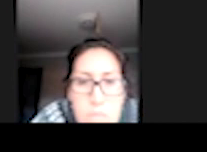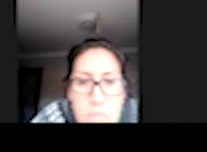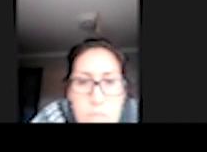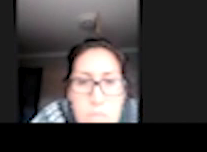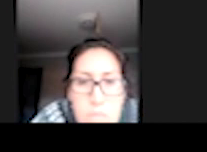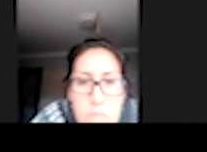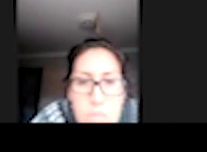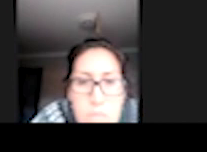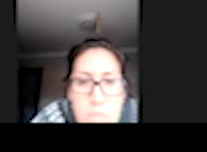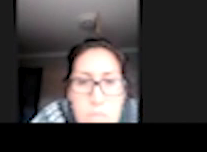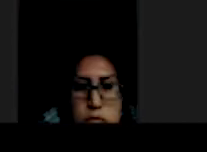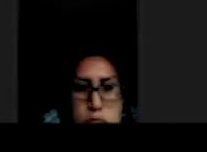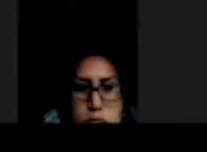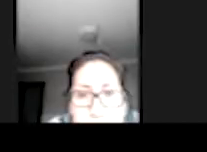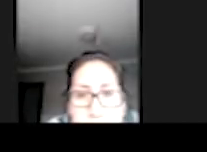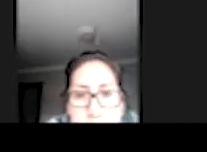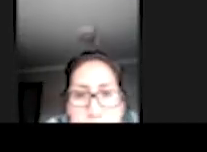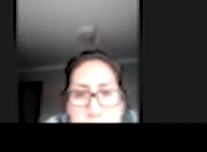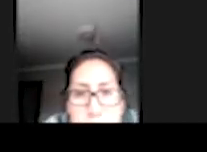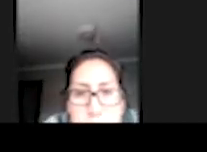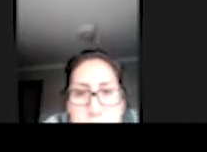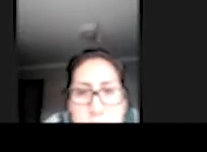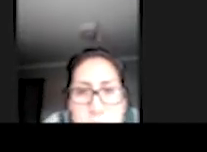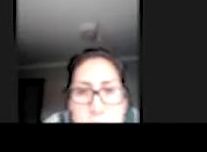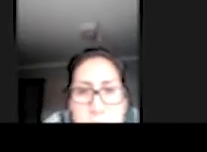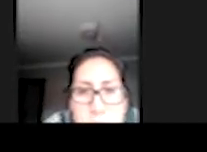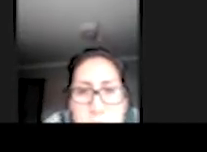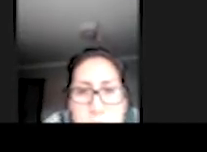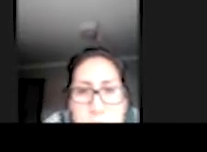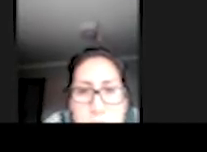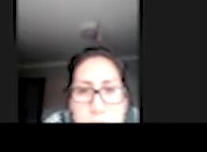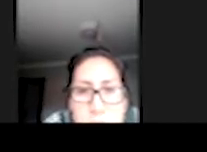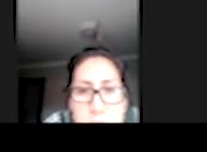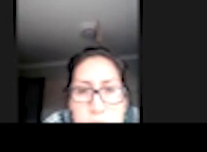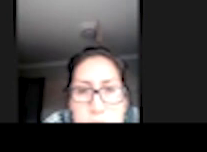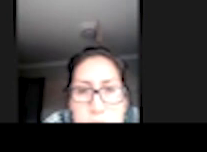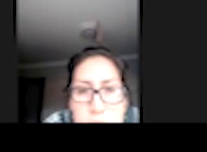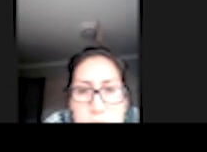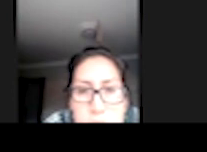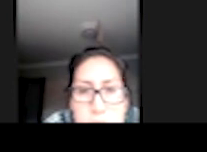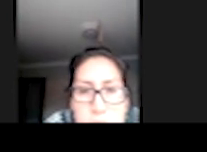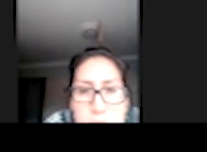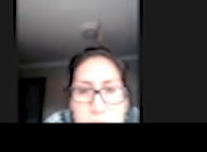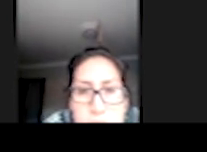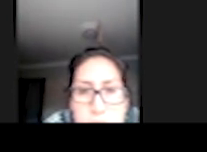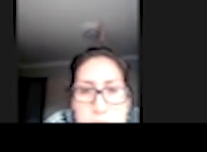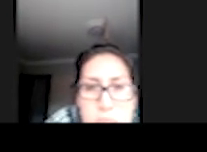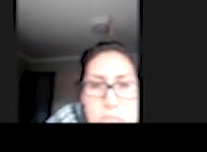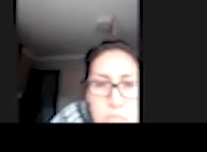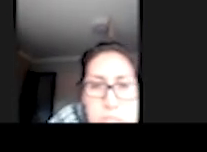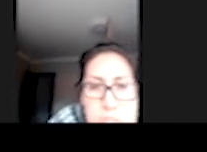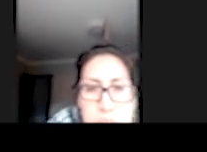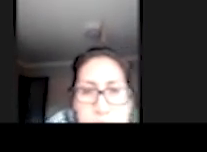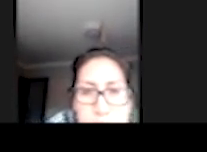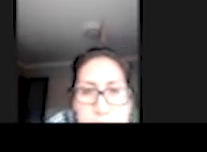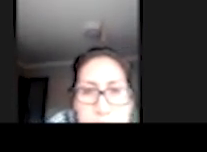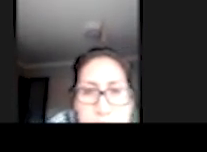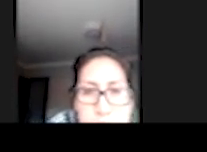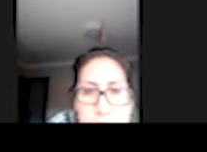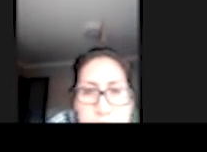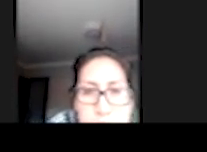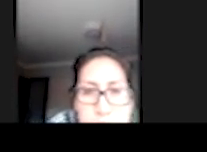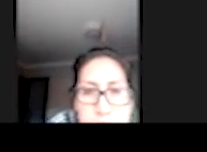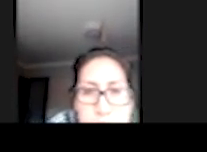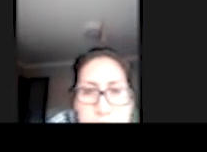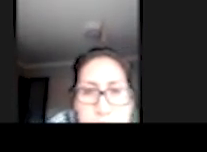adulto joven, cuando hay riesgo de que la ocupación o que le genera mucho estrés la actividad